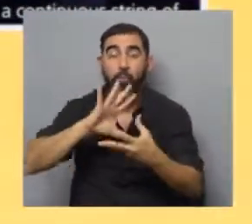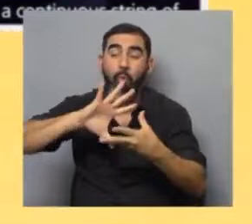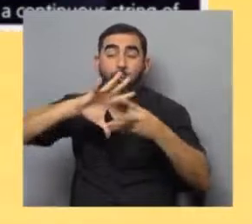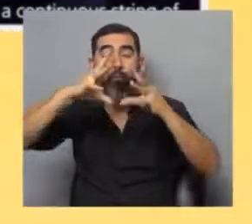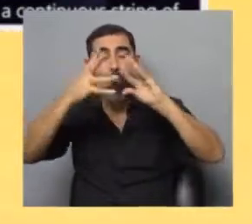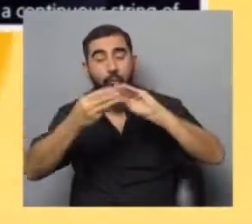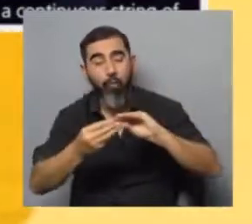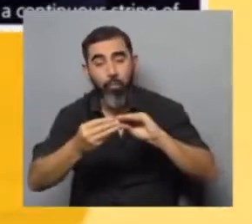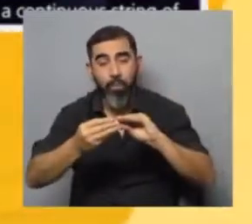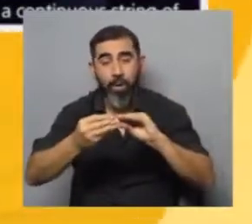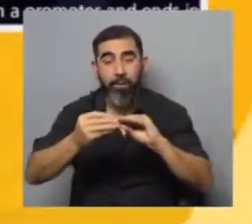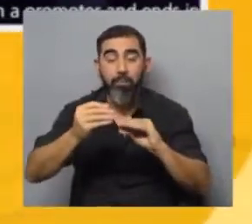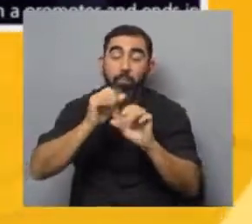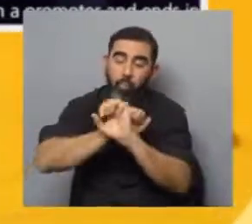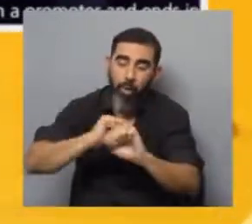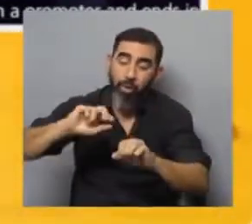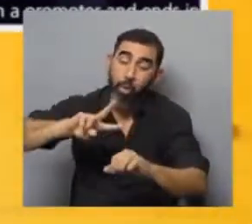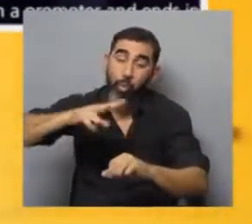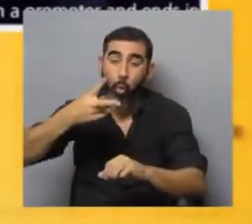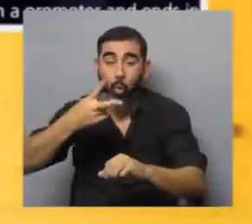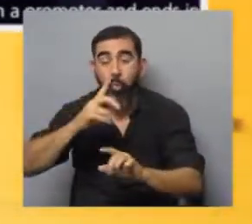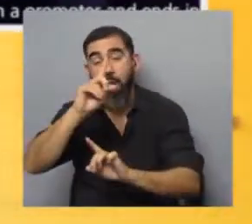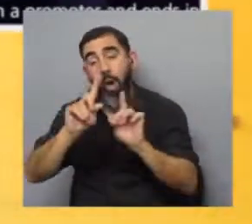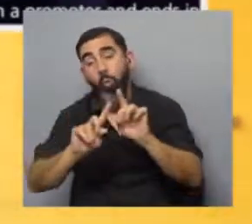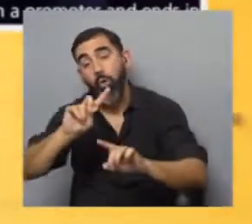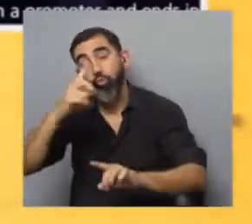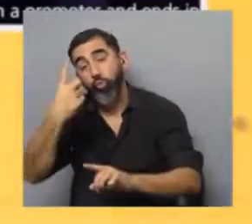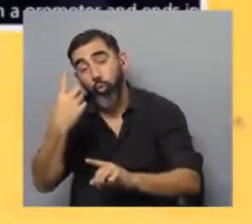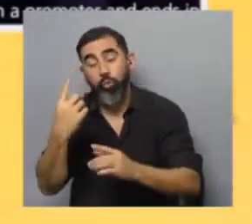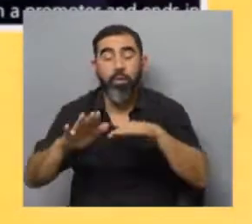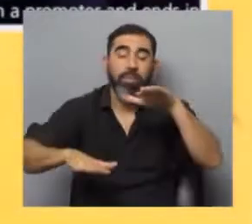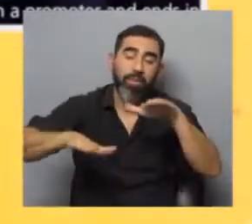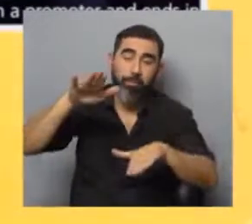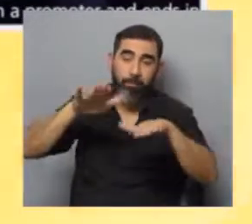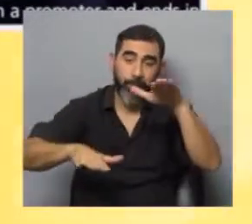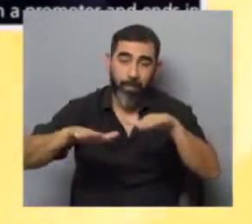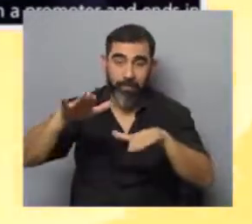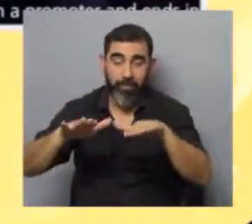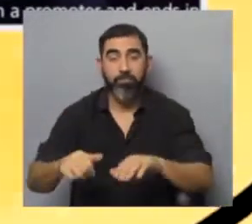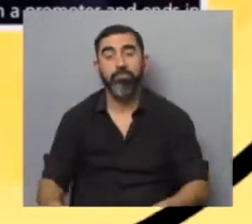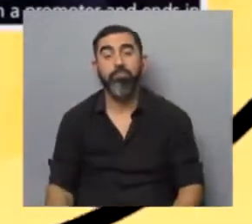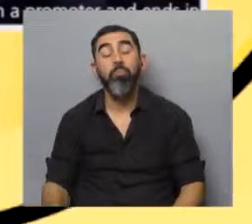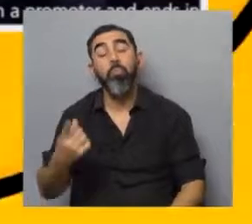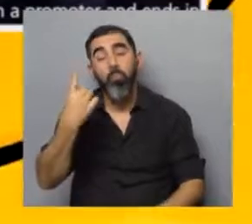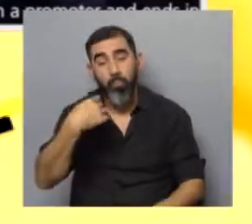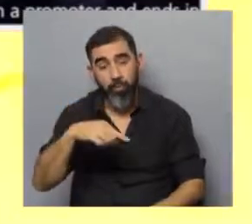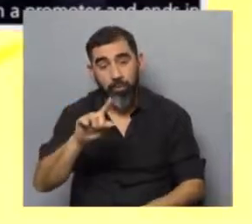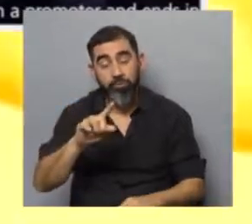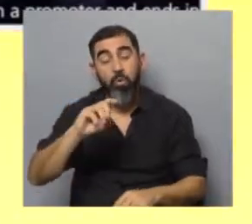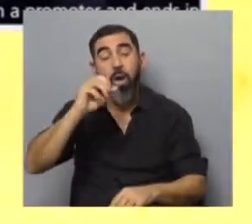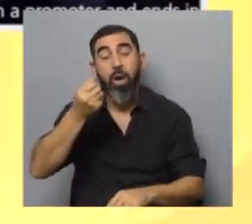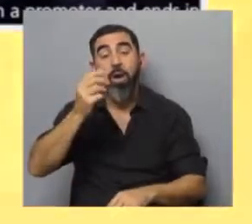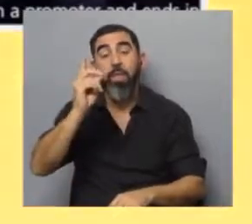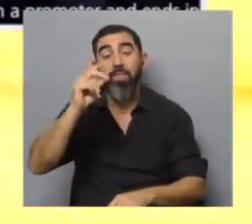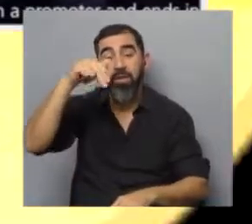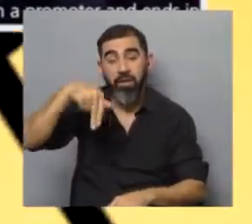y estructuras que en parte pueden ser dobles, en parte no. Por eso justamente es una de las razones por las que el ADN es una